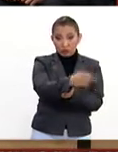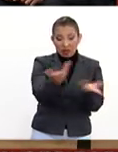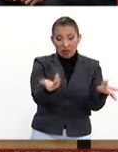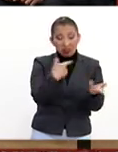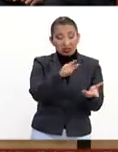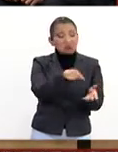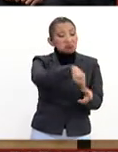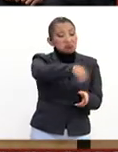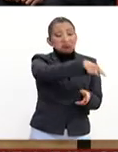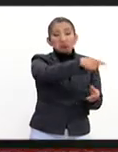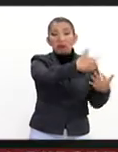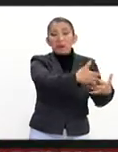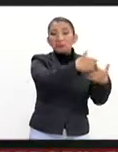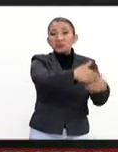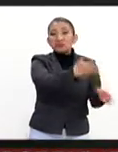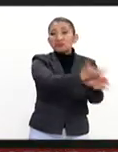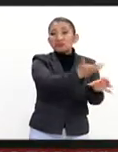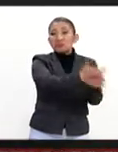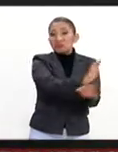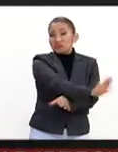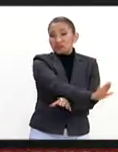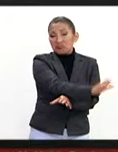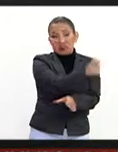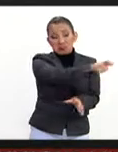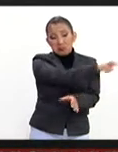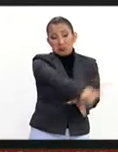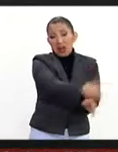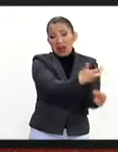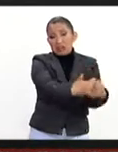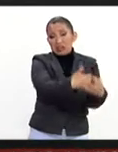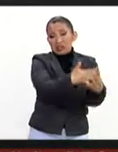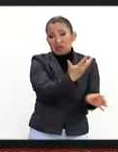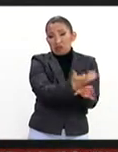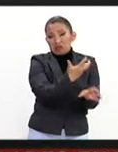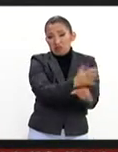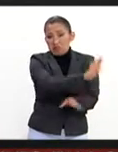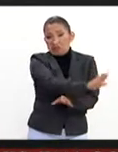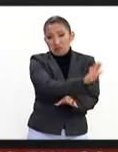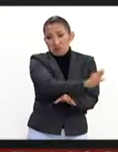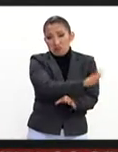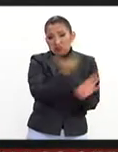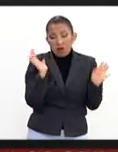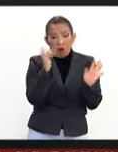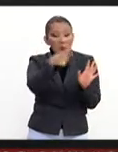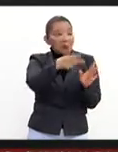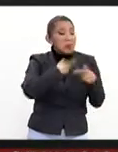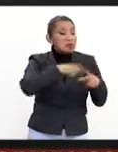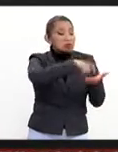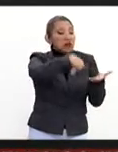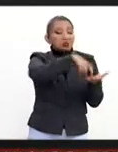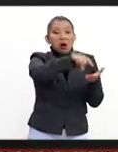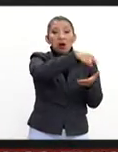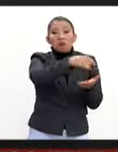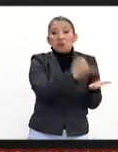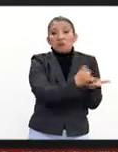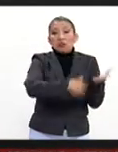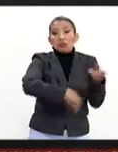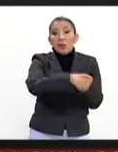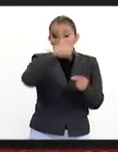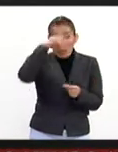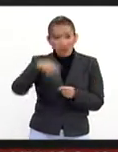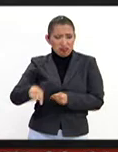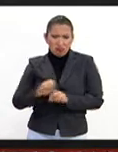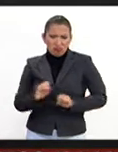cuentas es un régimen para las compañías estadounidenses. Entonces lo van a pagar las compañías estadounidenses, en su defecto los consumidores estadounidenses, pero no